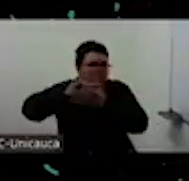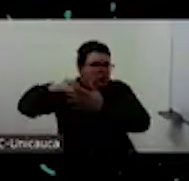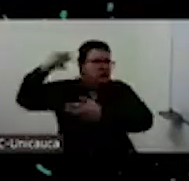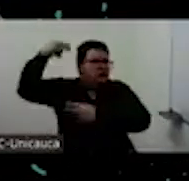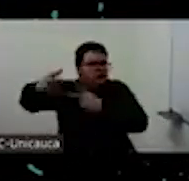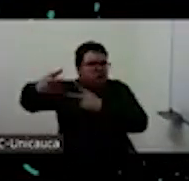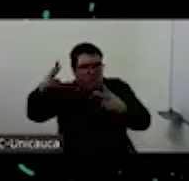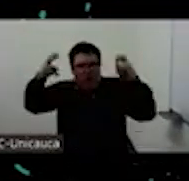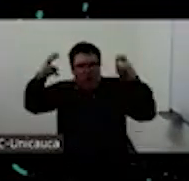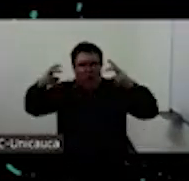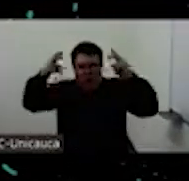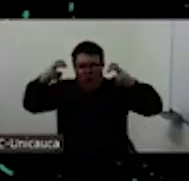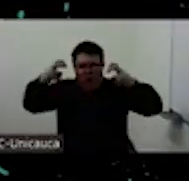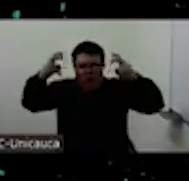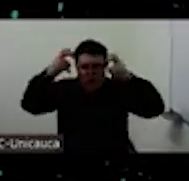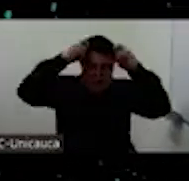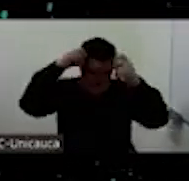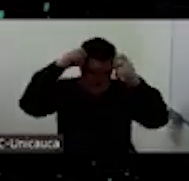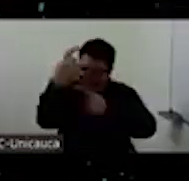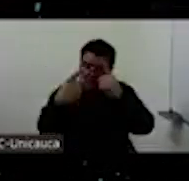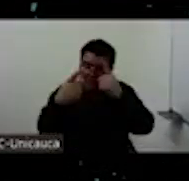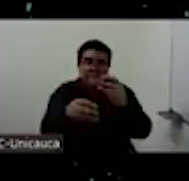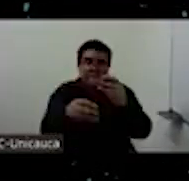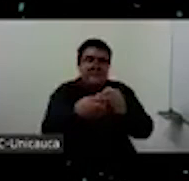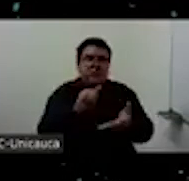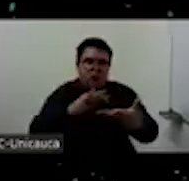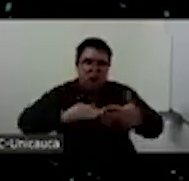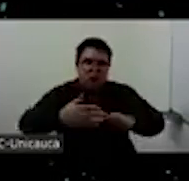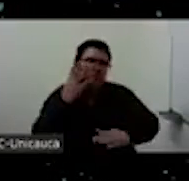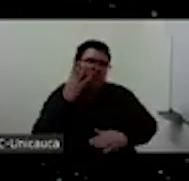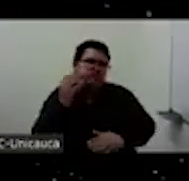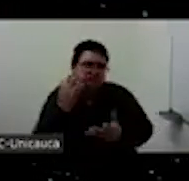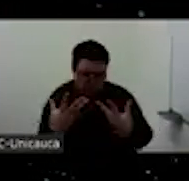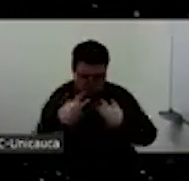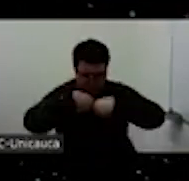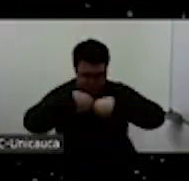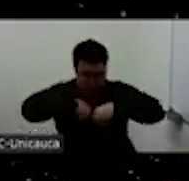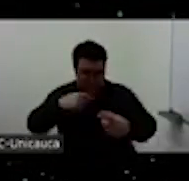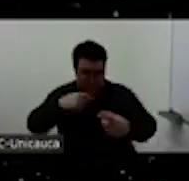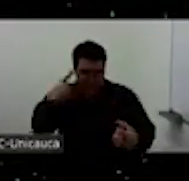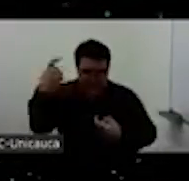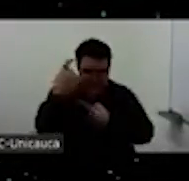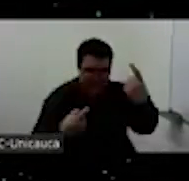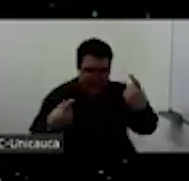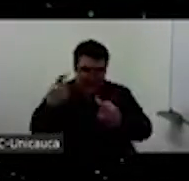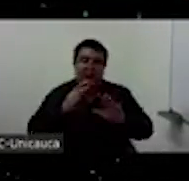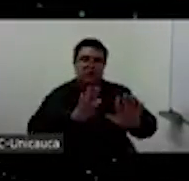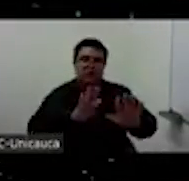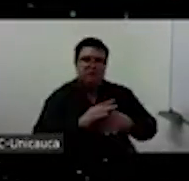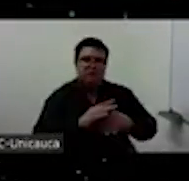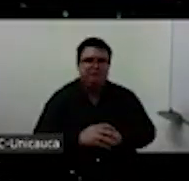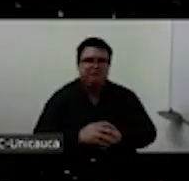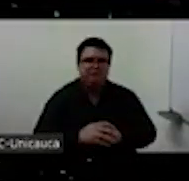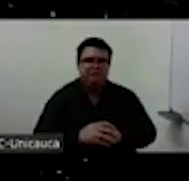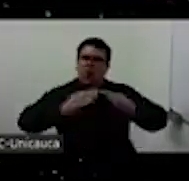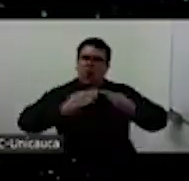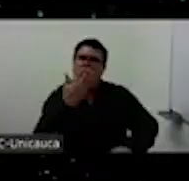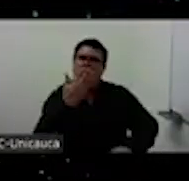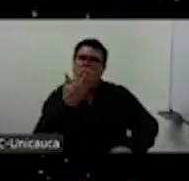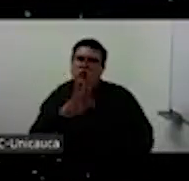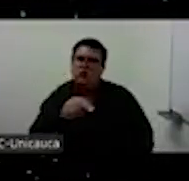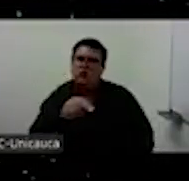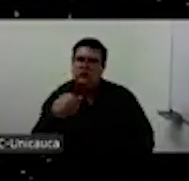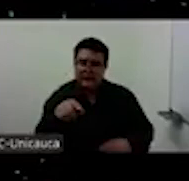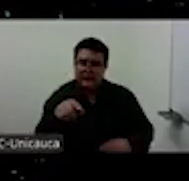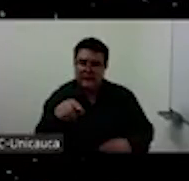y de la vivencia en la misma comunidad. Entonces, las comunidades indígenas Nasa no tienen una estructura tradicional